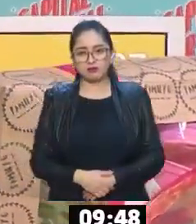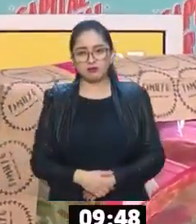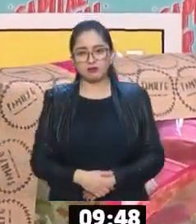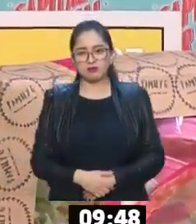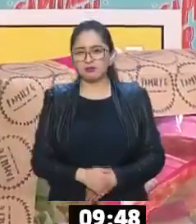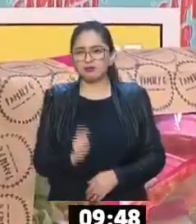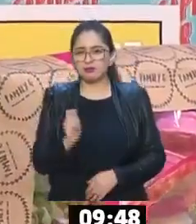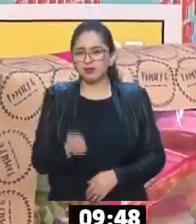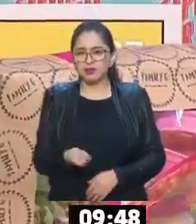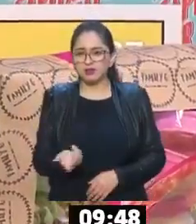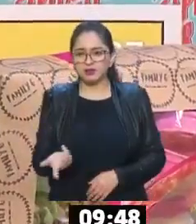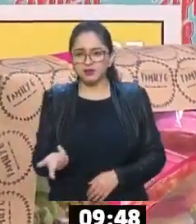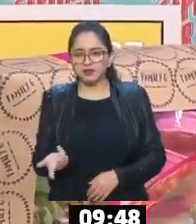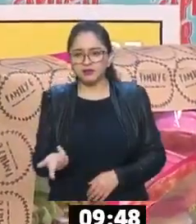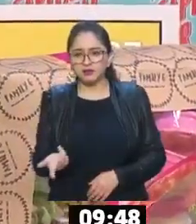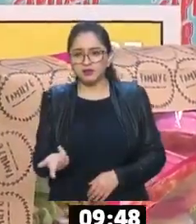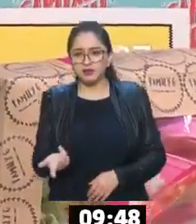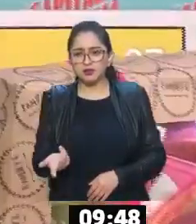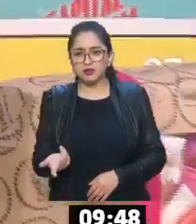¿Qué es eso?